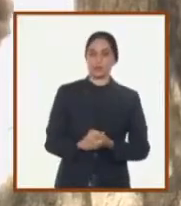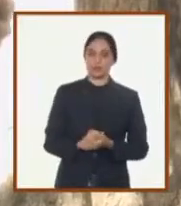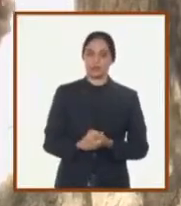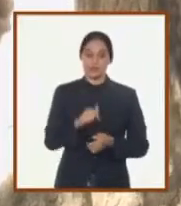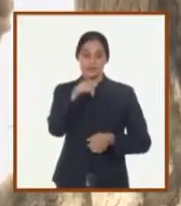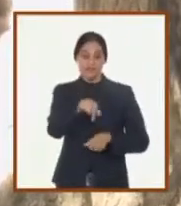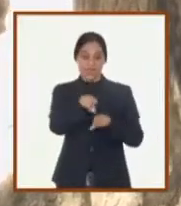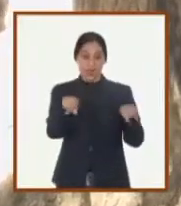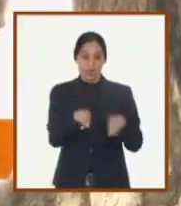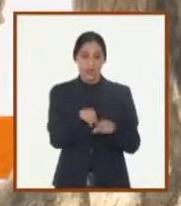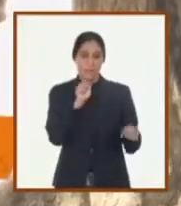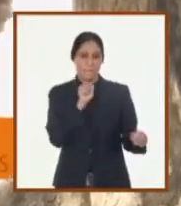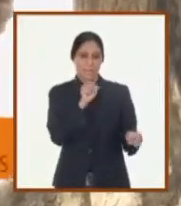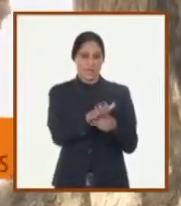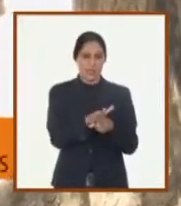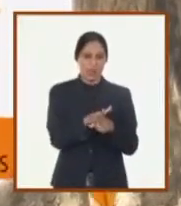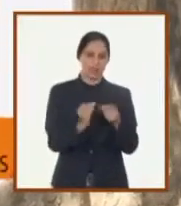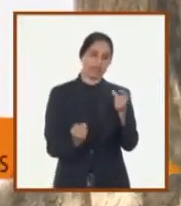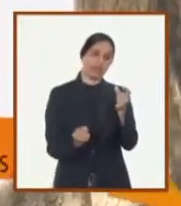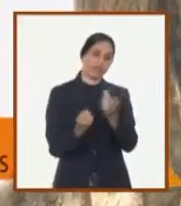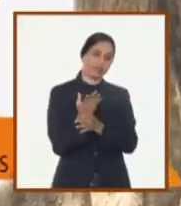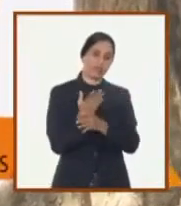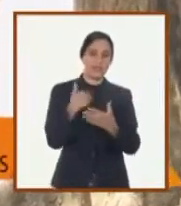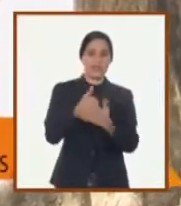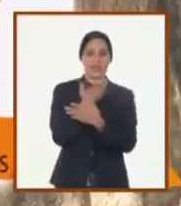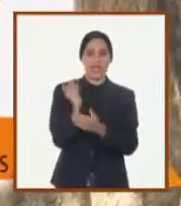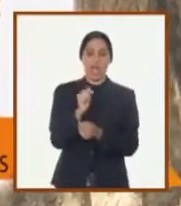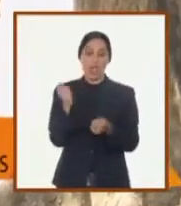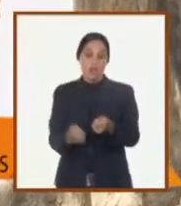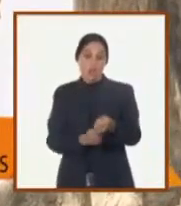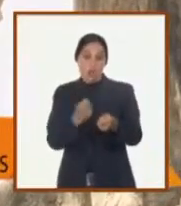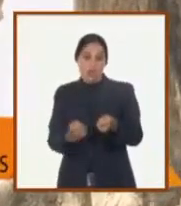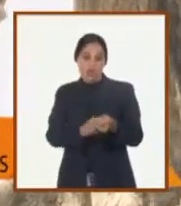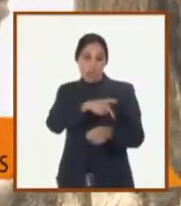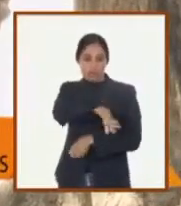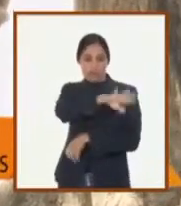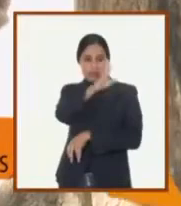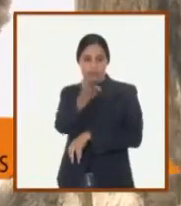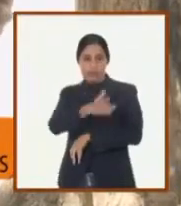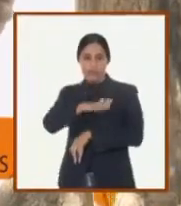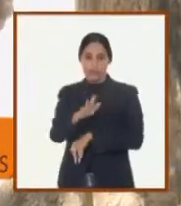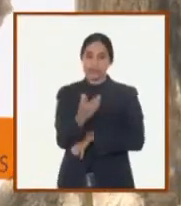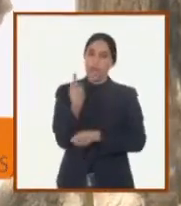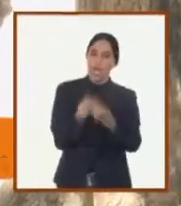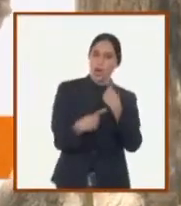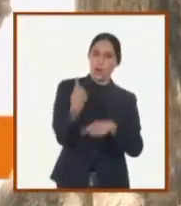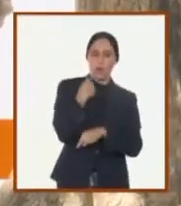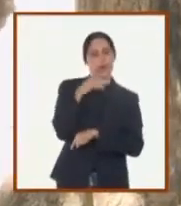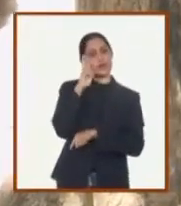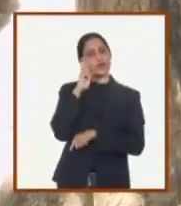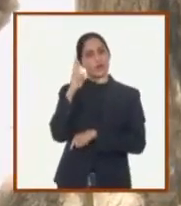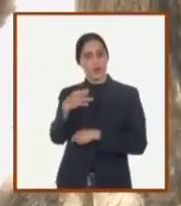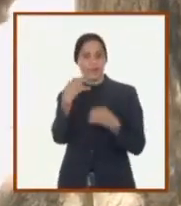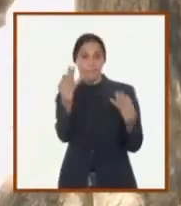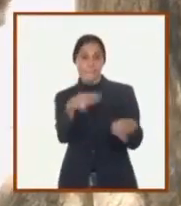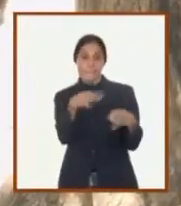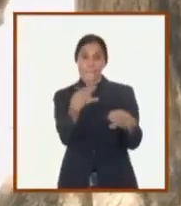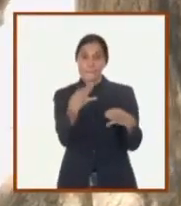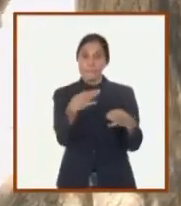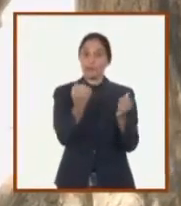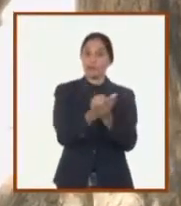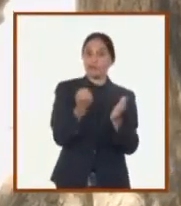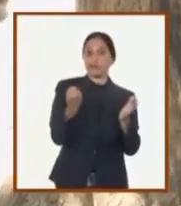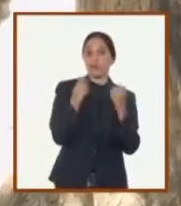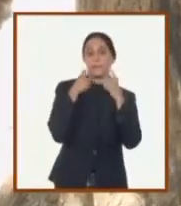oficina comenzó a gestarse desde los días de la lucha en el llano cuando conservó algunos mensajes documentos sobre las